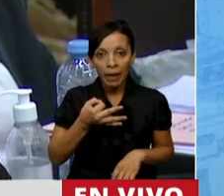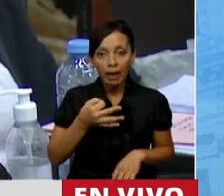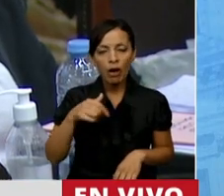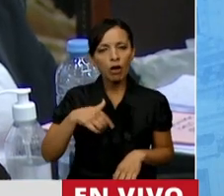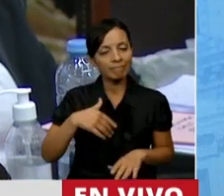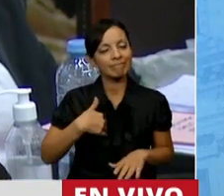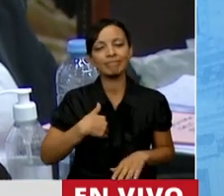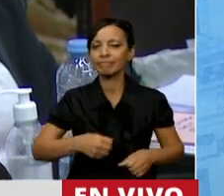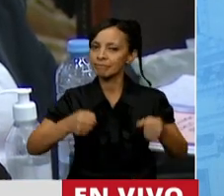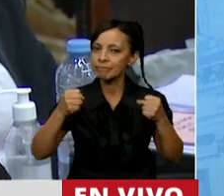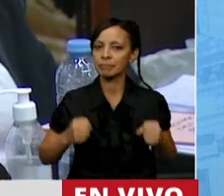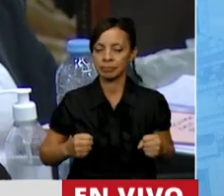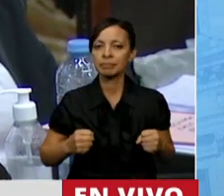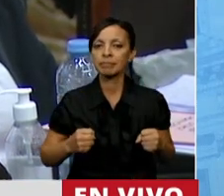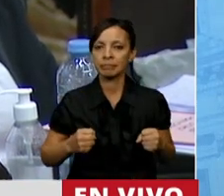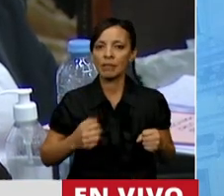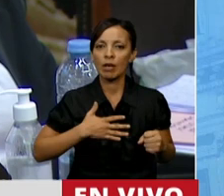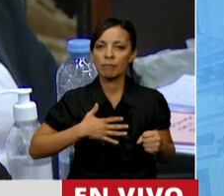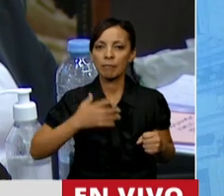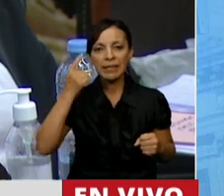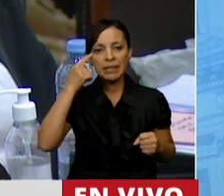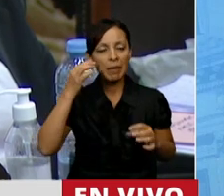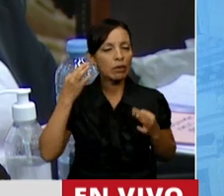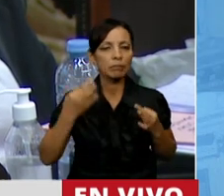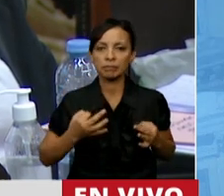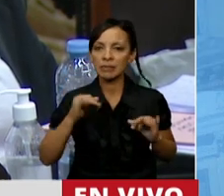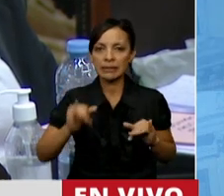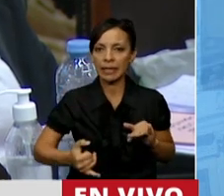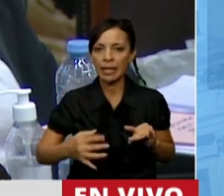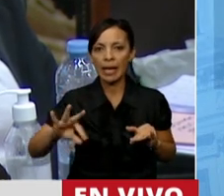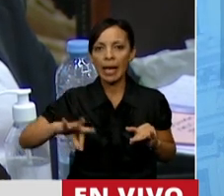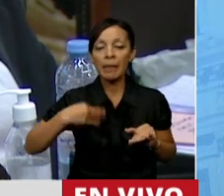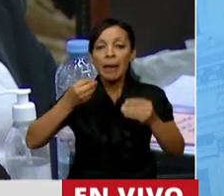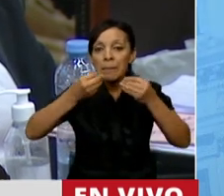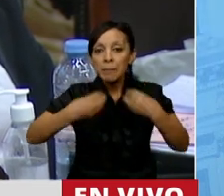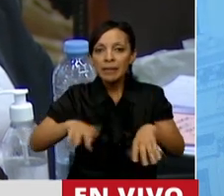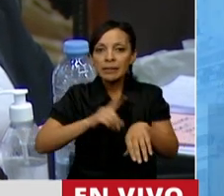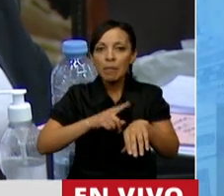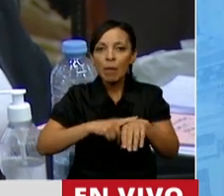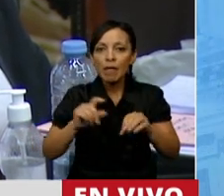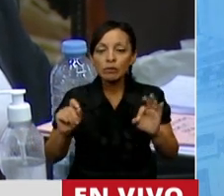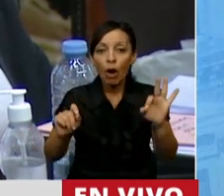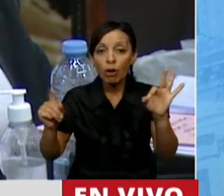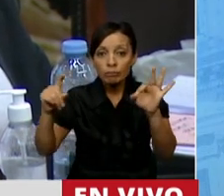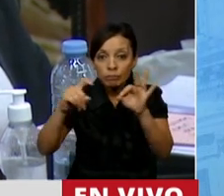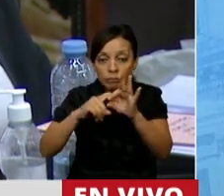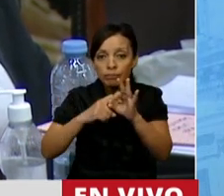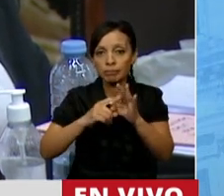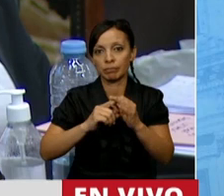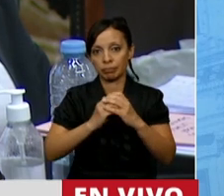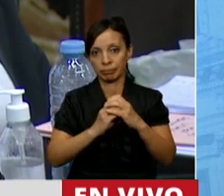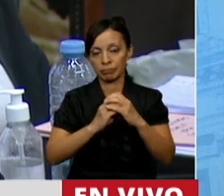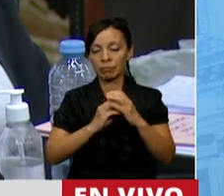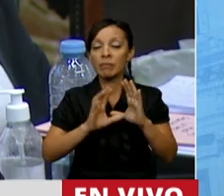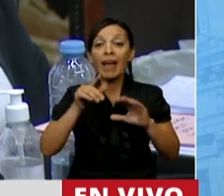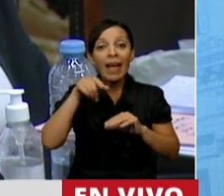hoy más que nunca se reafirma mi convicción de que la vida comienza desde la concepción. Y este